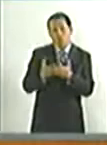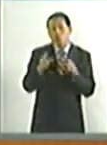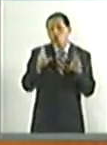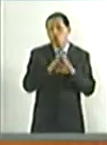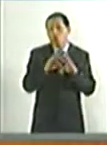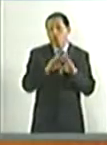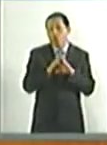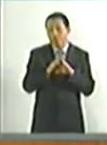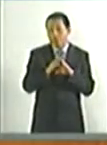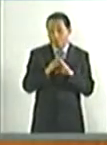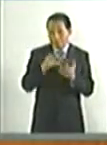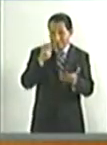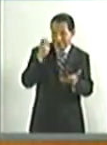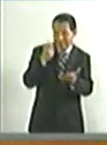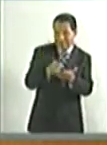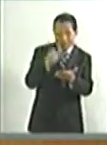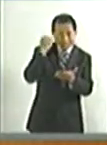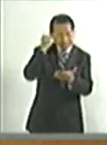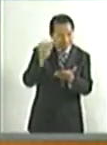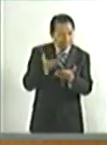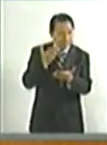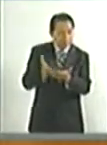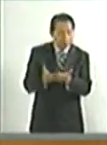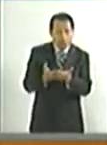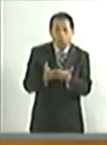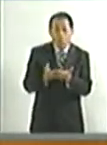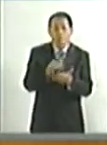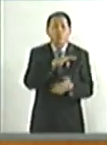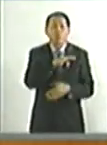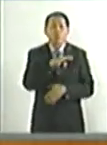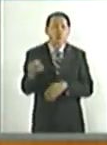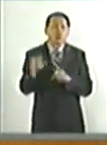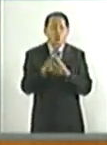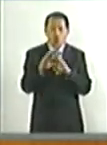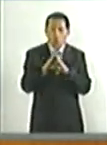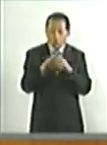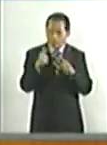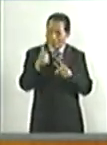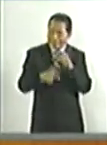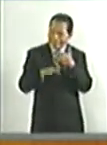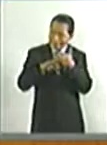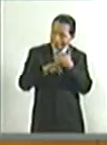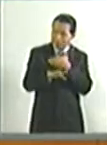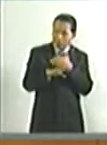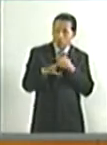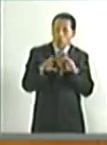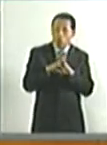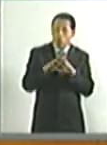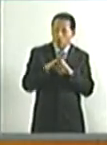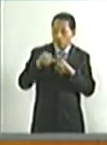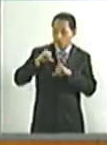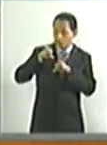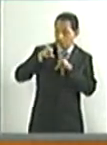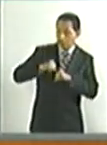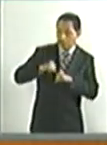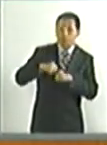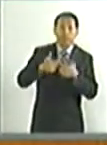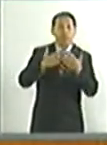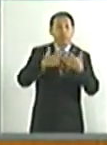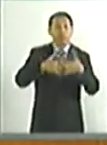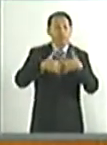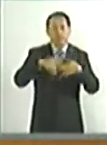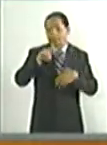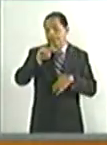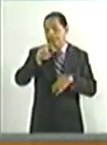esta iniciativa propongo en principio un enfoque preventivo donde la autoridad, las empresas de